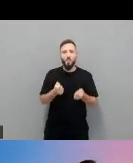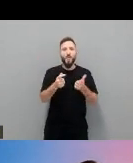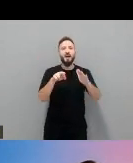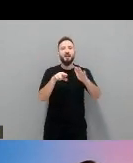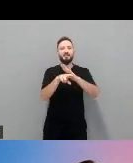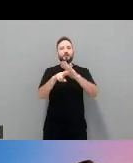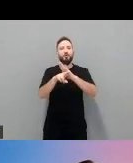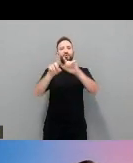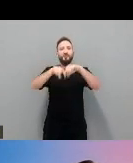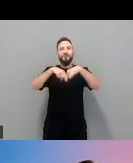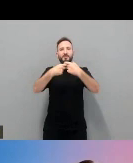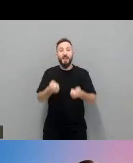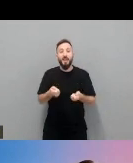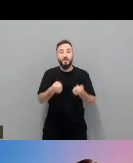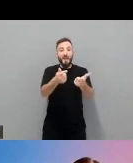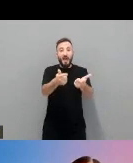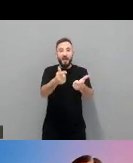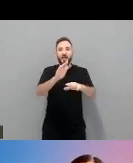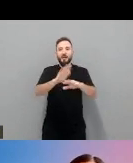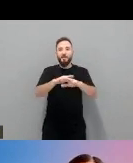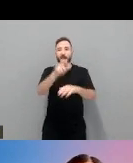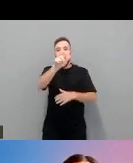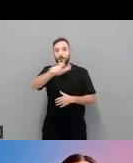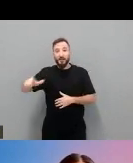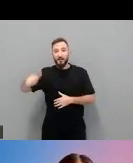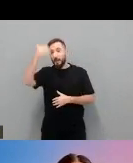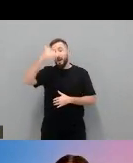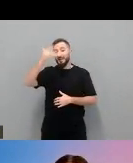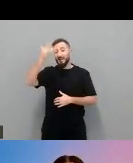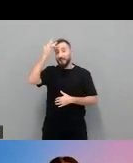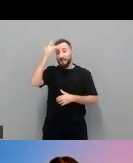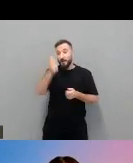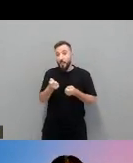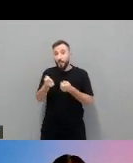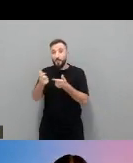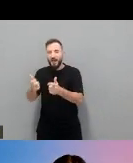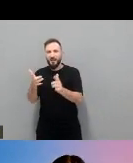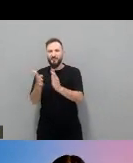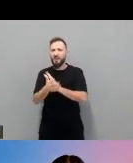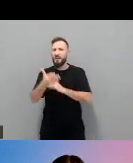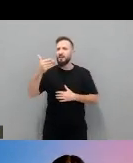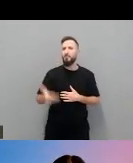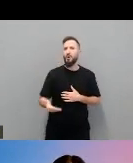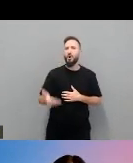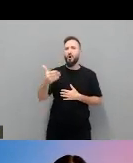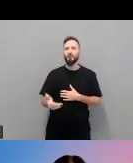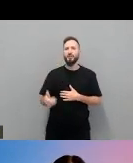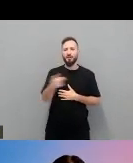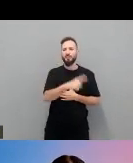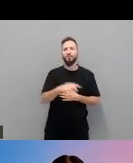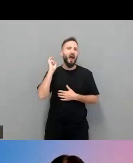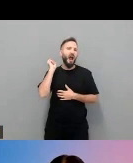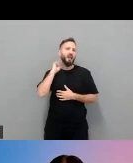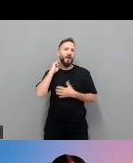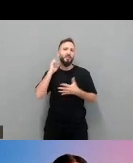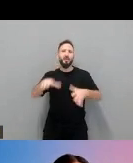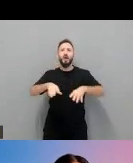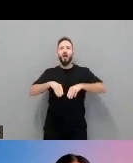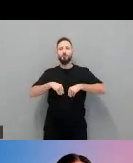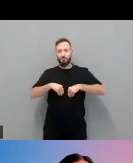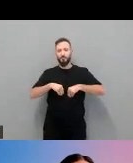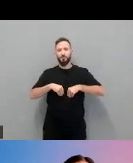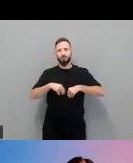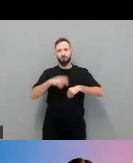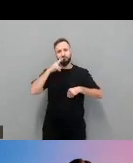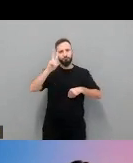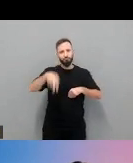personas con parálisis cerebral es importantísimo y es una tarea muy importante que tiene ASPACE. Luego pueden estar